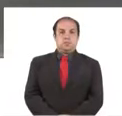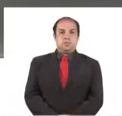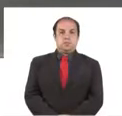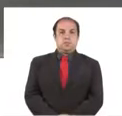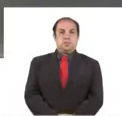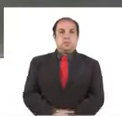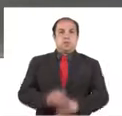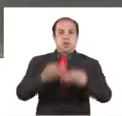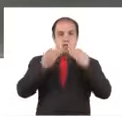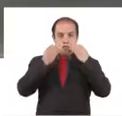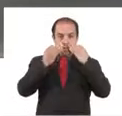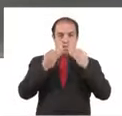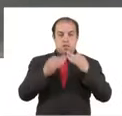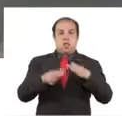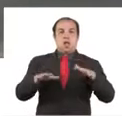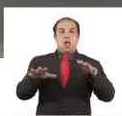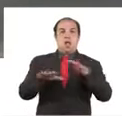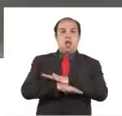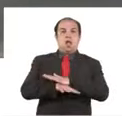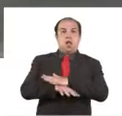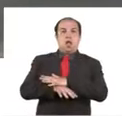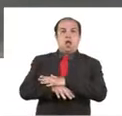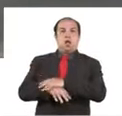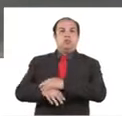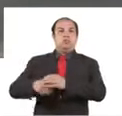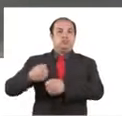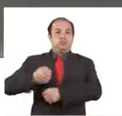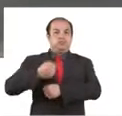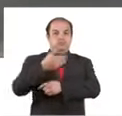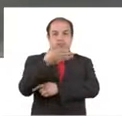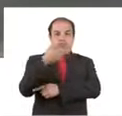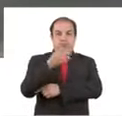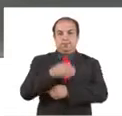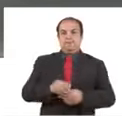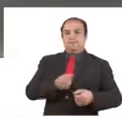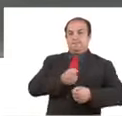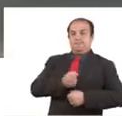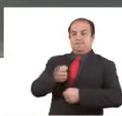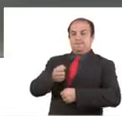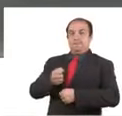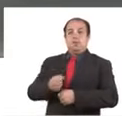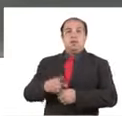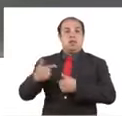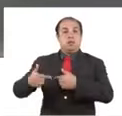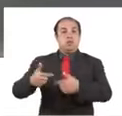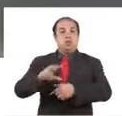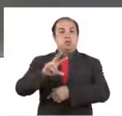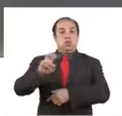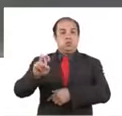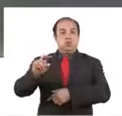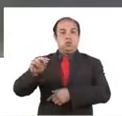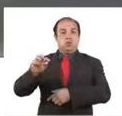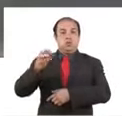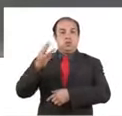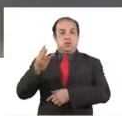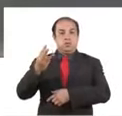presenciaremos el cambio de escoltas de la generación 283 a la generación